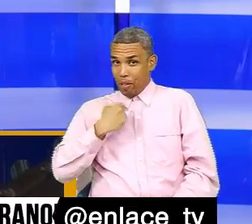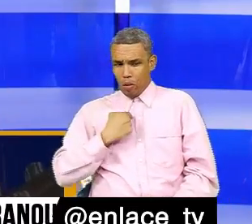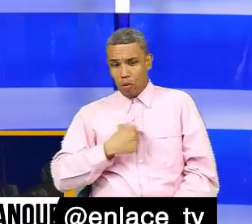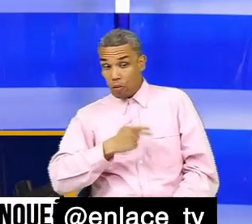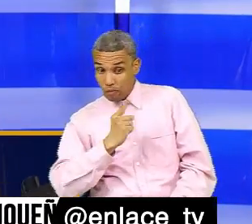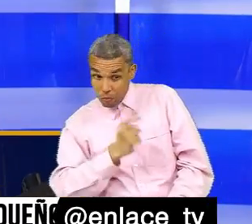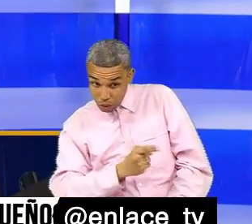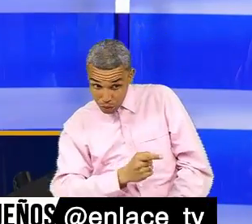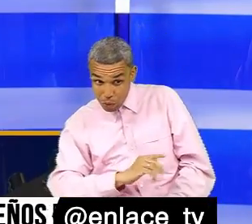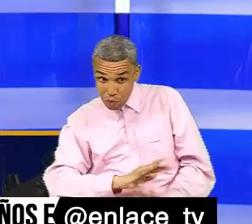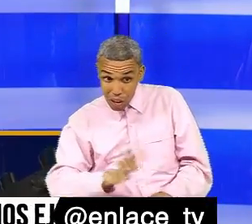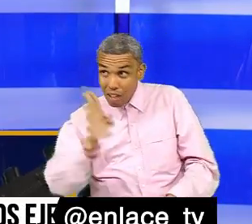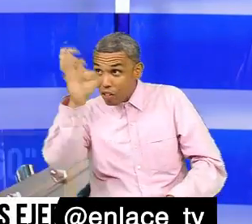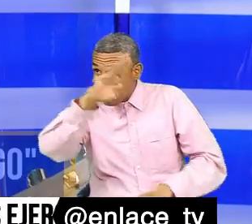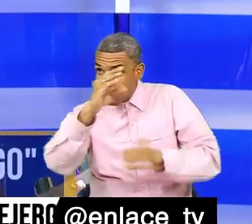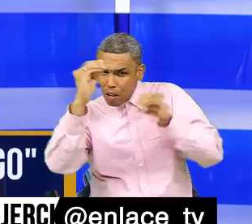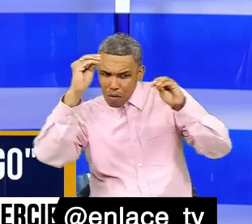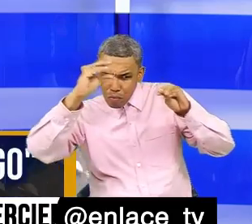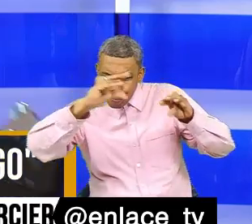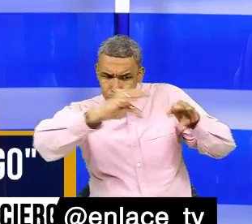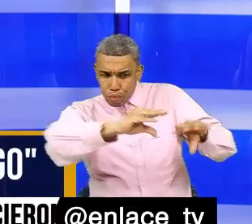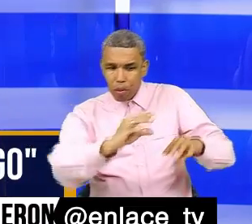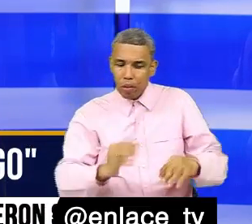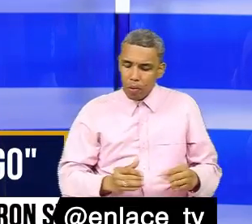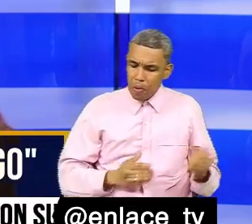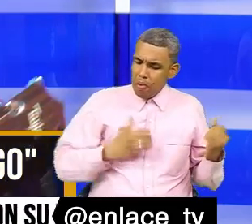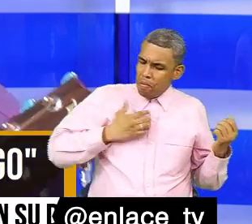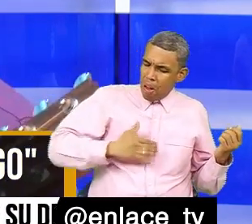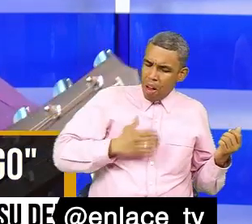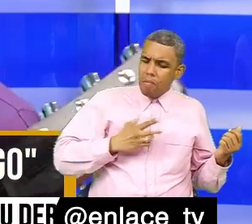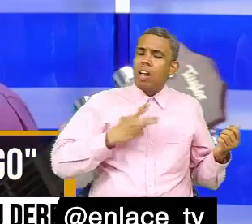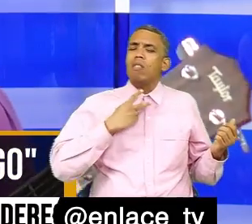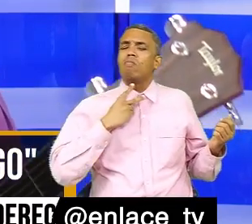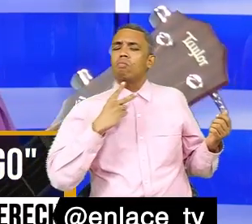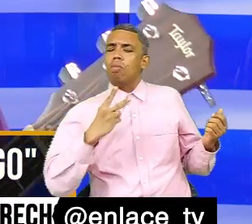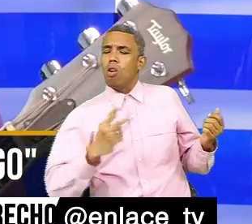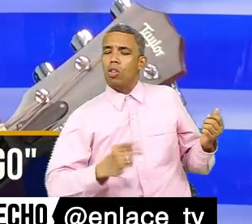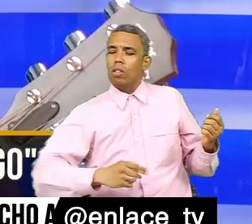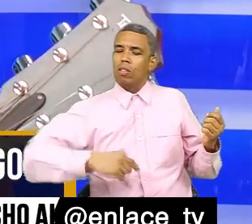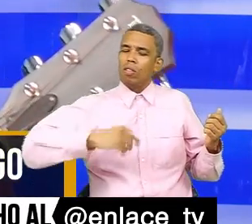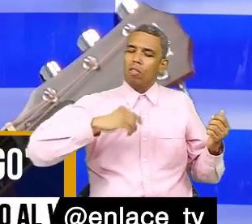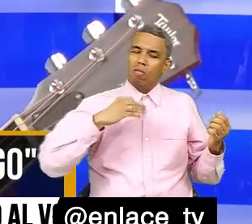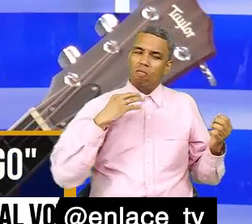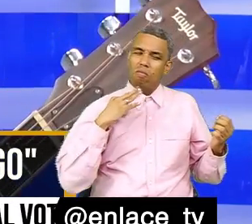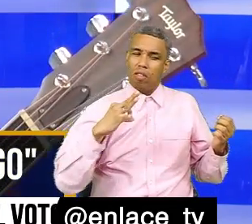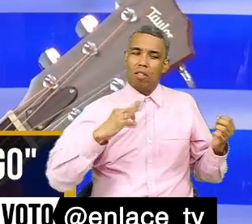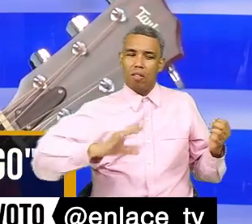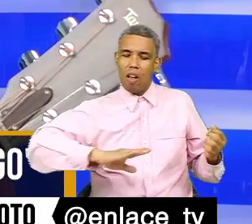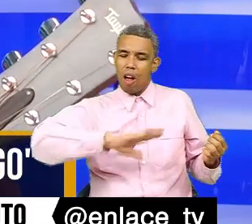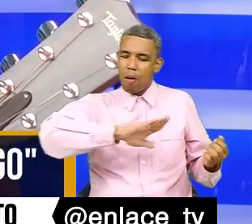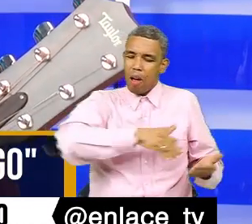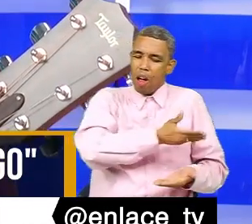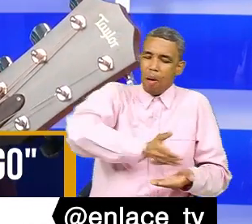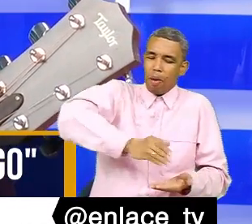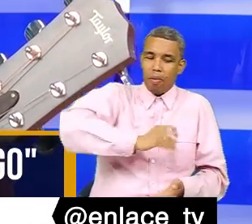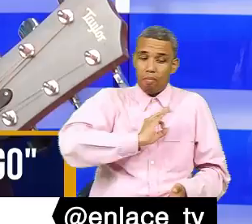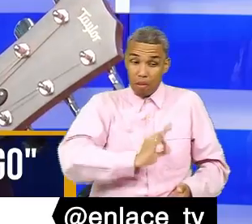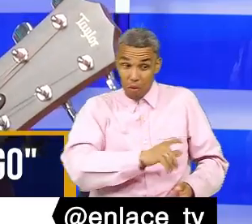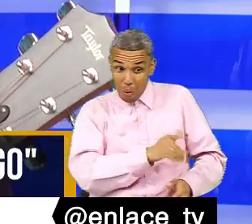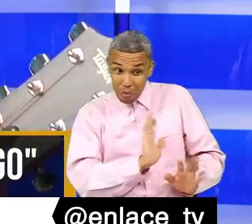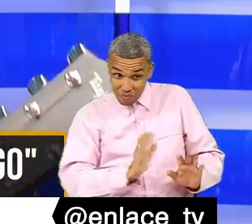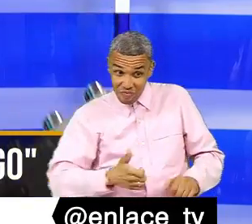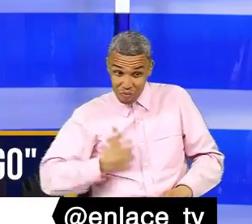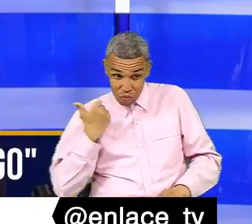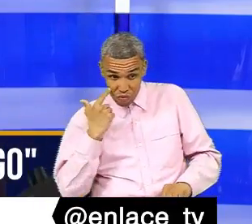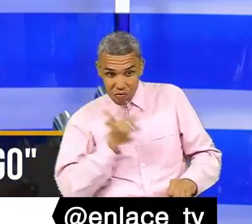flote. Se comiences a utilizar. Empezarlo a mover ya para... Entonces, bueno, desde muy chico he empezado